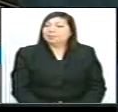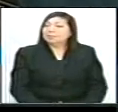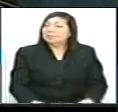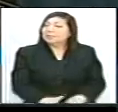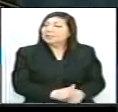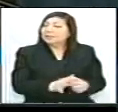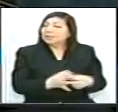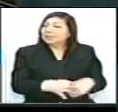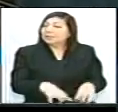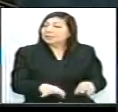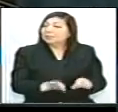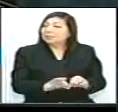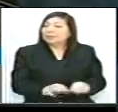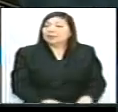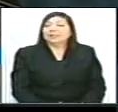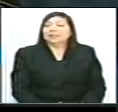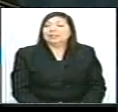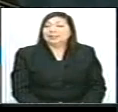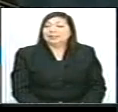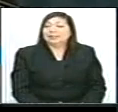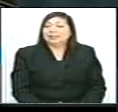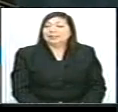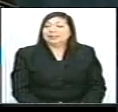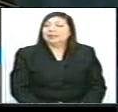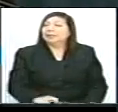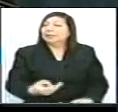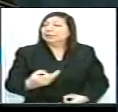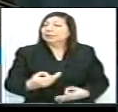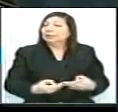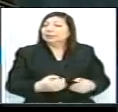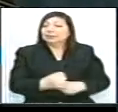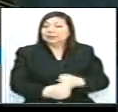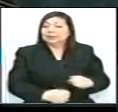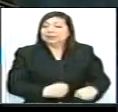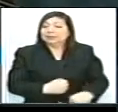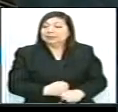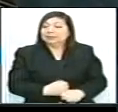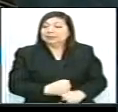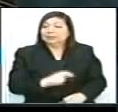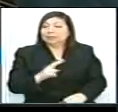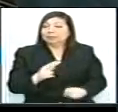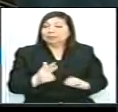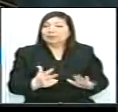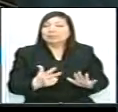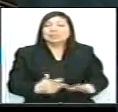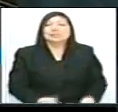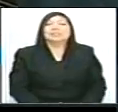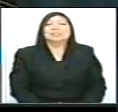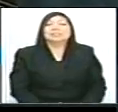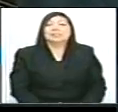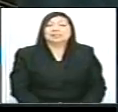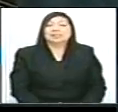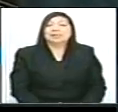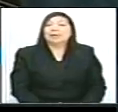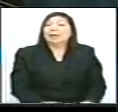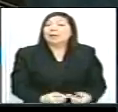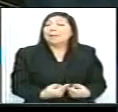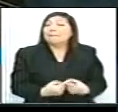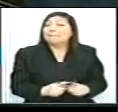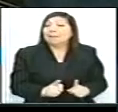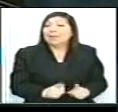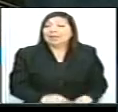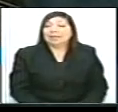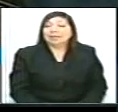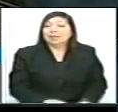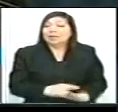sustancial en lo que se refiere al presupuesto del año del 2018, pero en